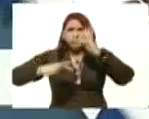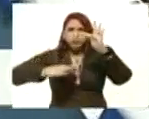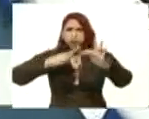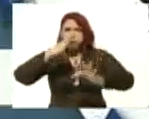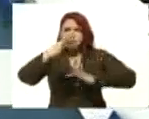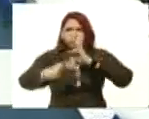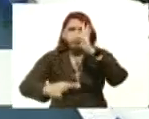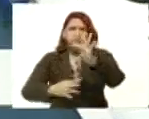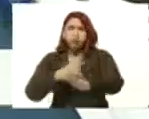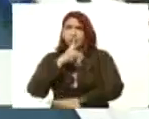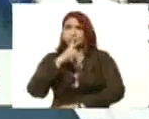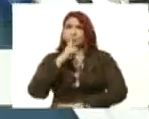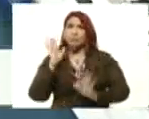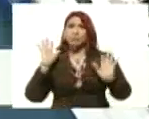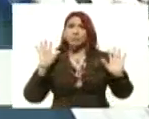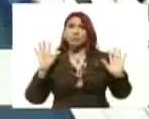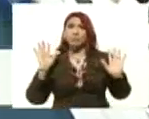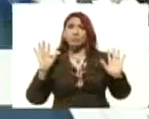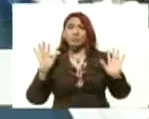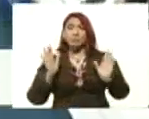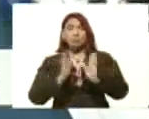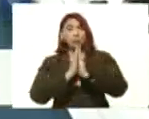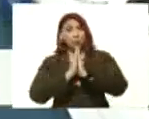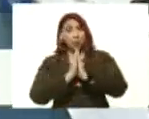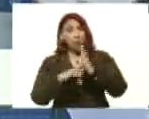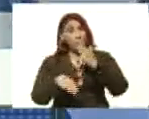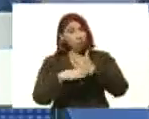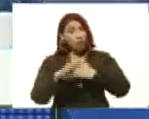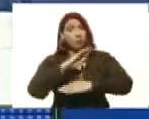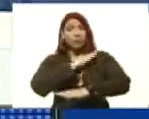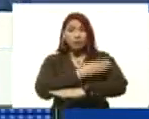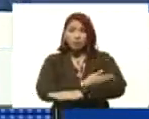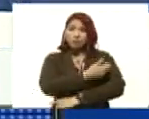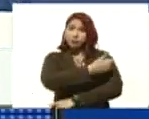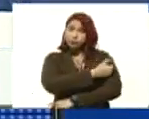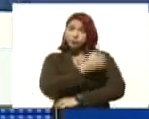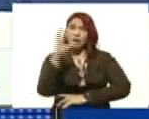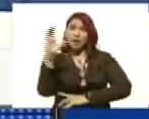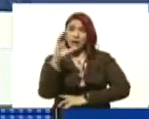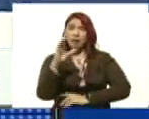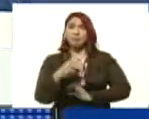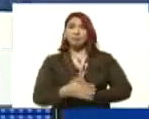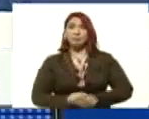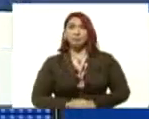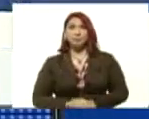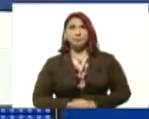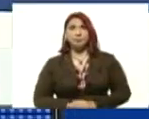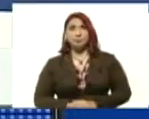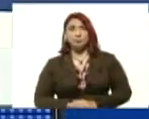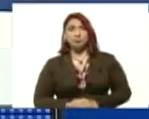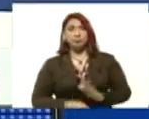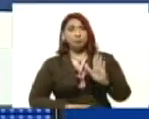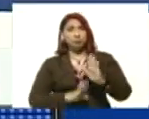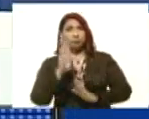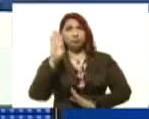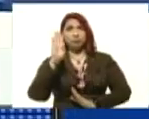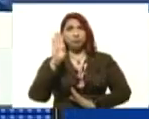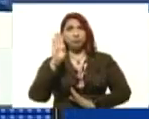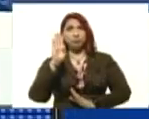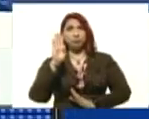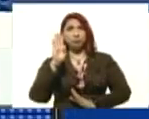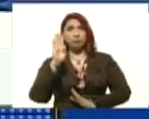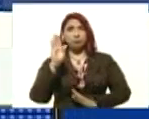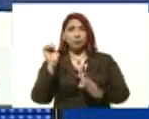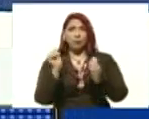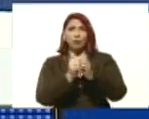contagia. Vamos a fortalecer la vacunación en la Gran Caracas. Vamos a elevarla. Con las